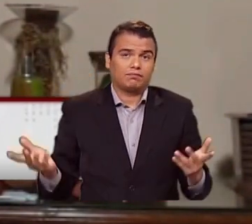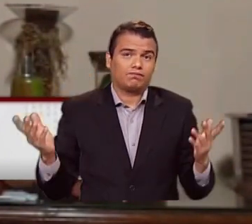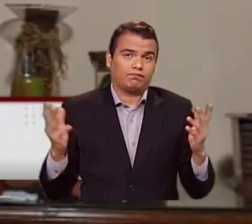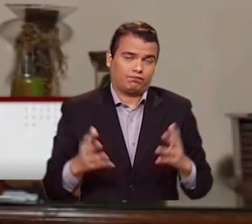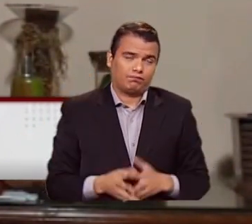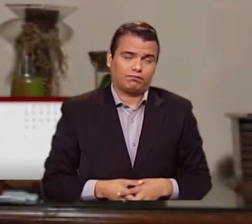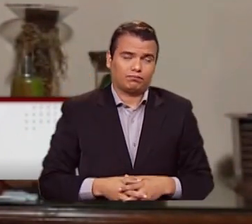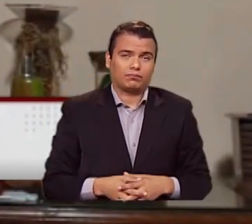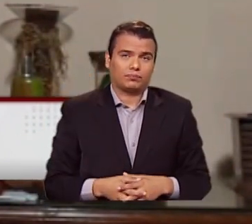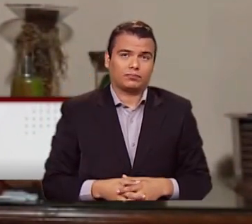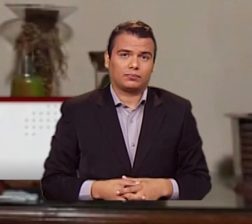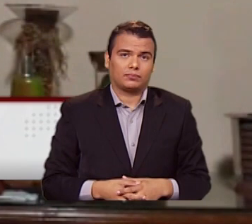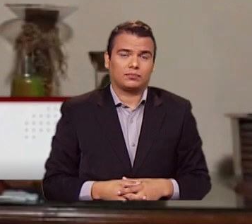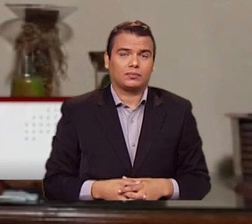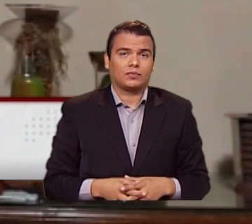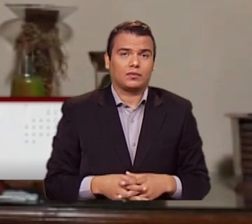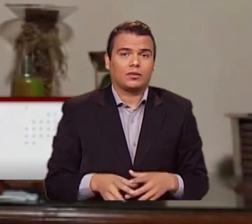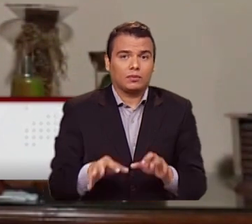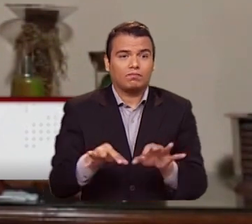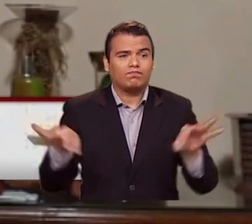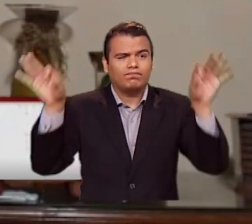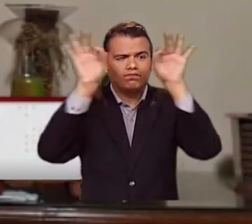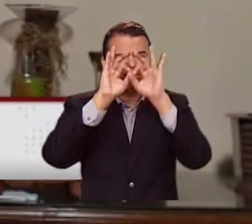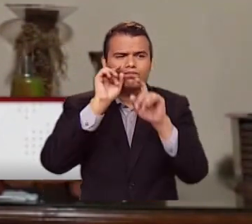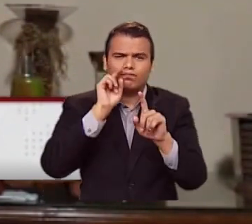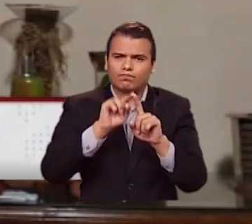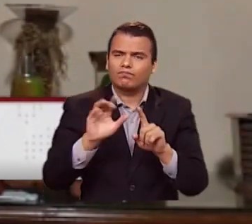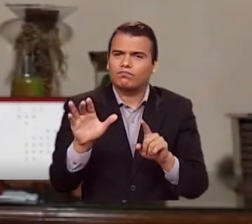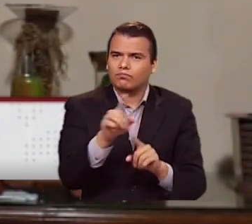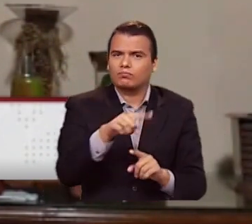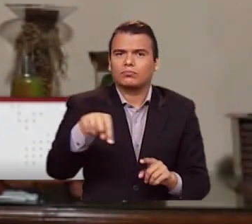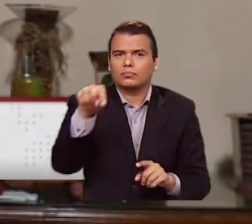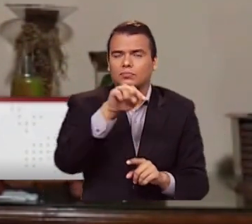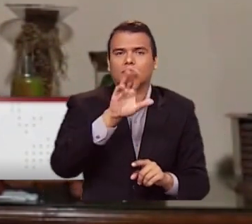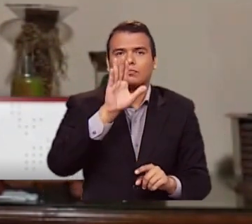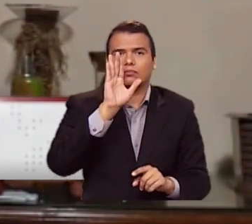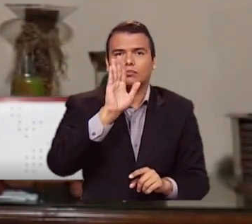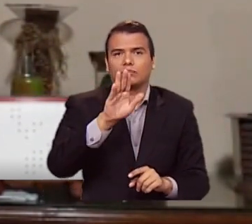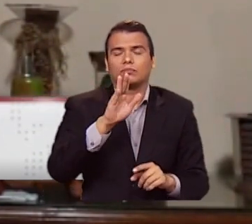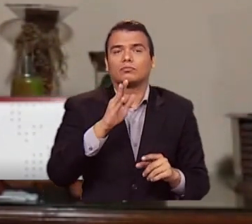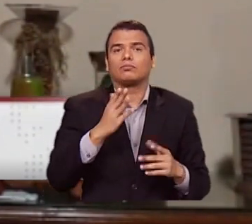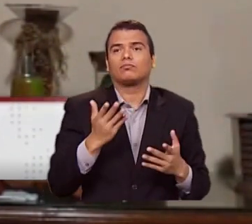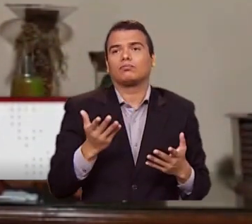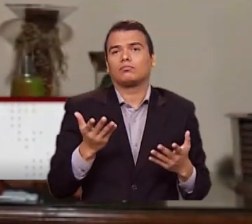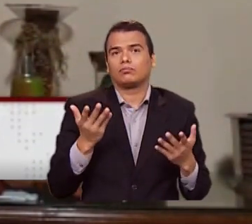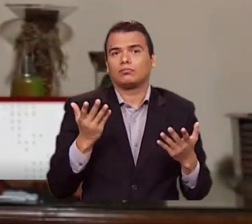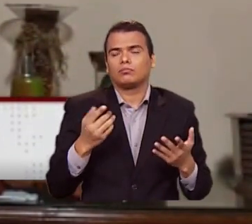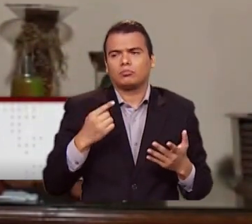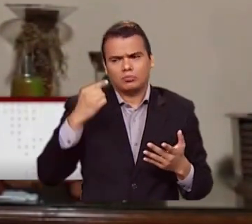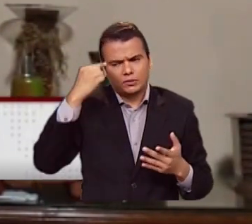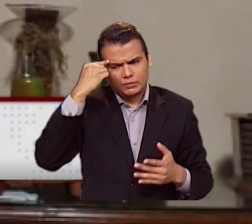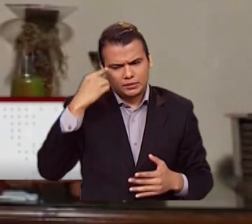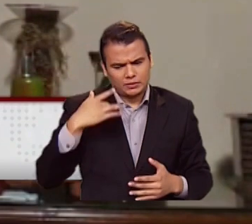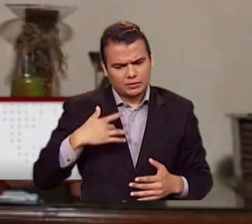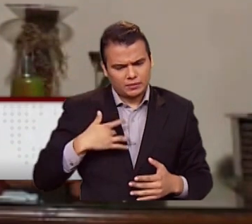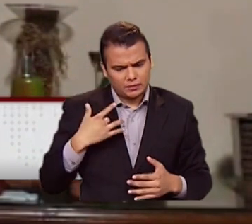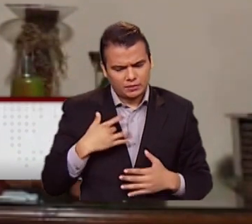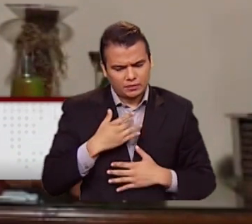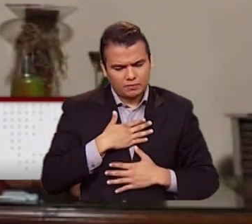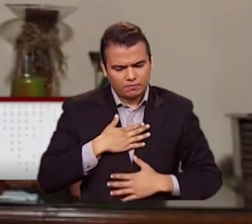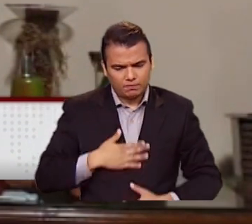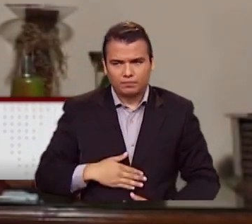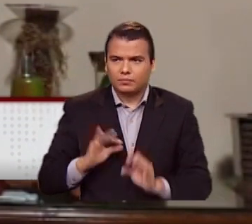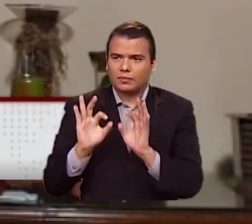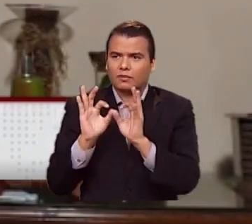seno familiar es importante para que cada una de ellas también en esa parte espiritual, familiar, de